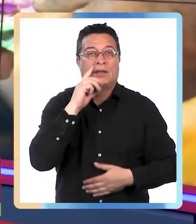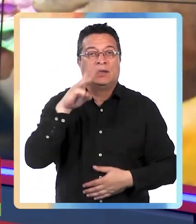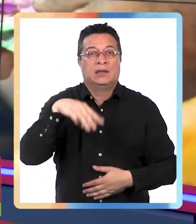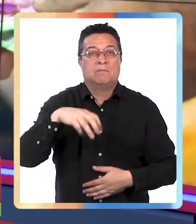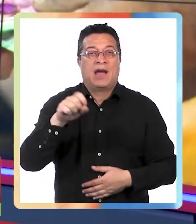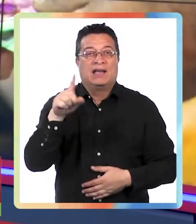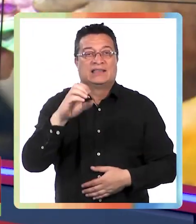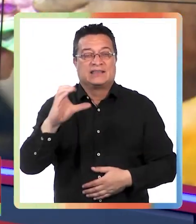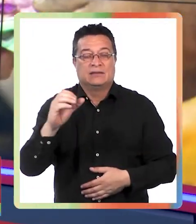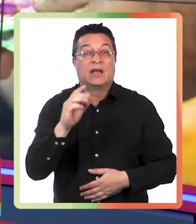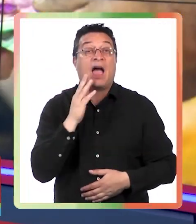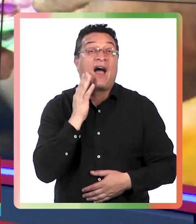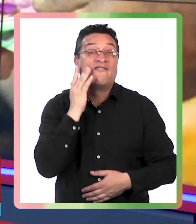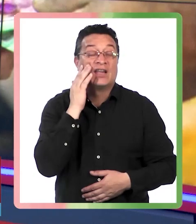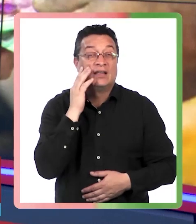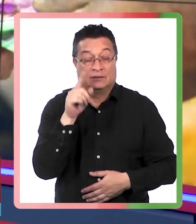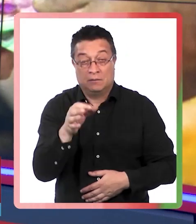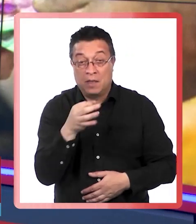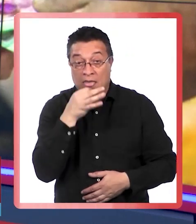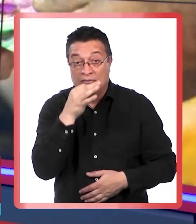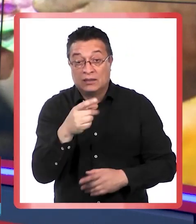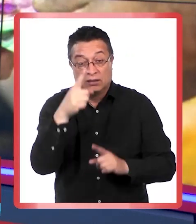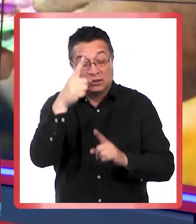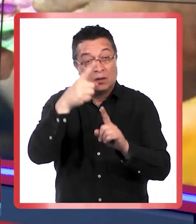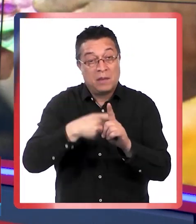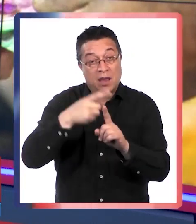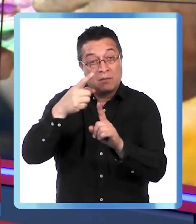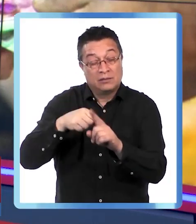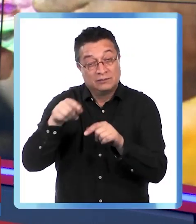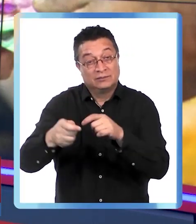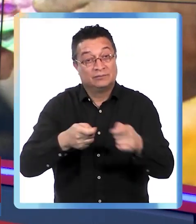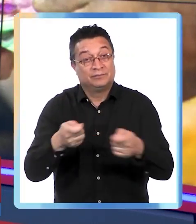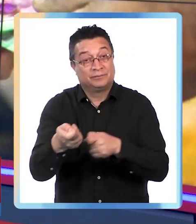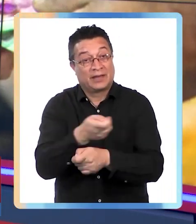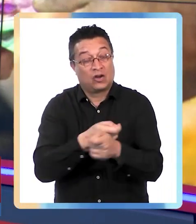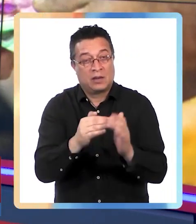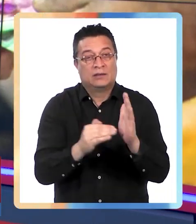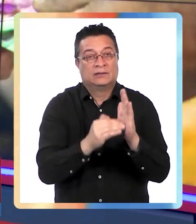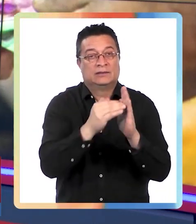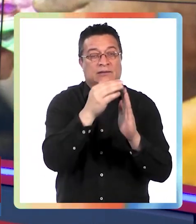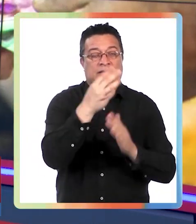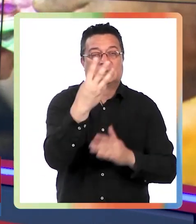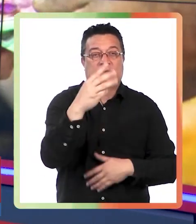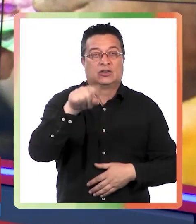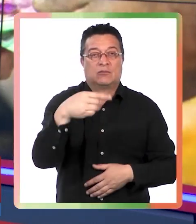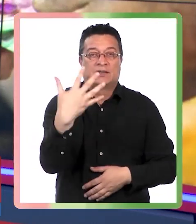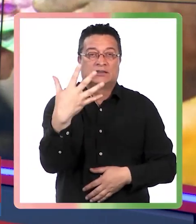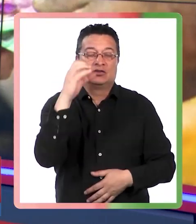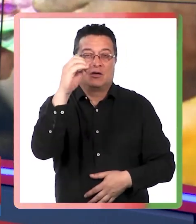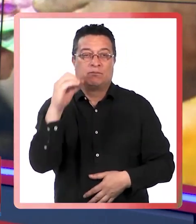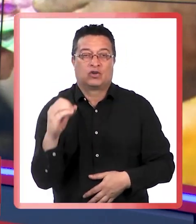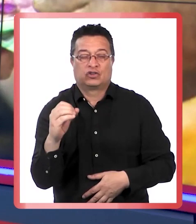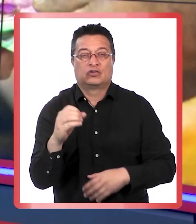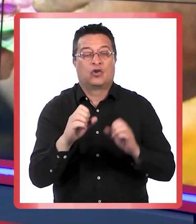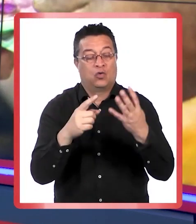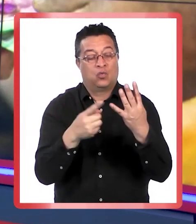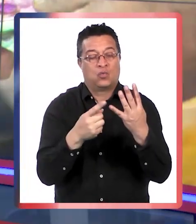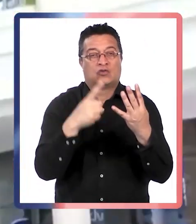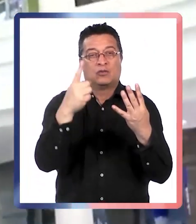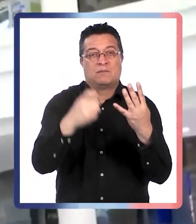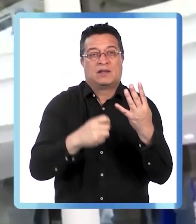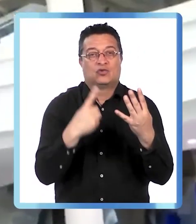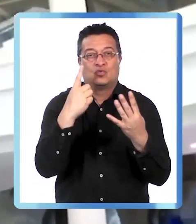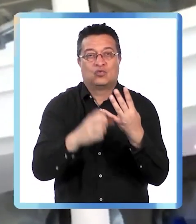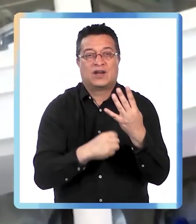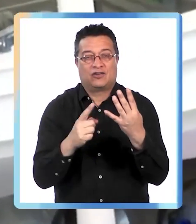IMASEC correspondiente al mes de abril. Según el índice mensual de actividad económica, la economía creció un 3,5% en el cuarto mes